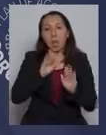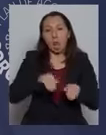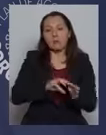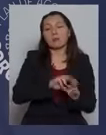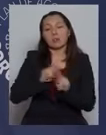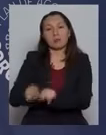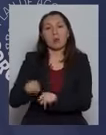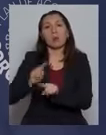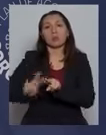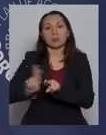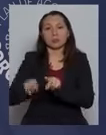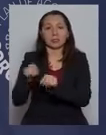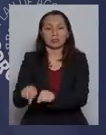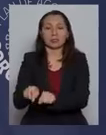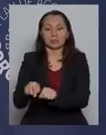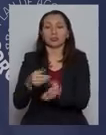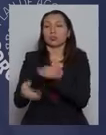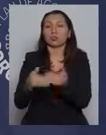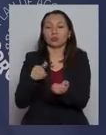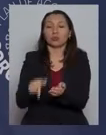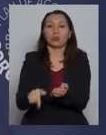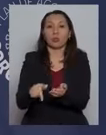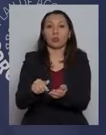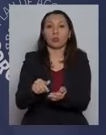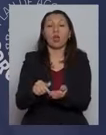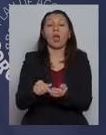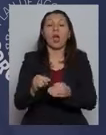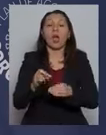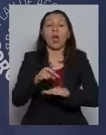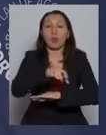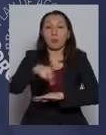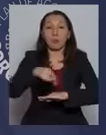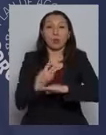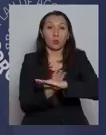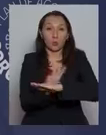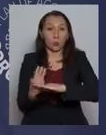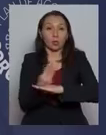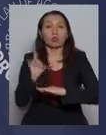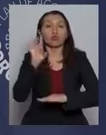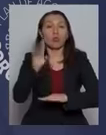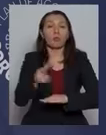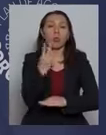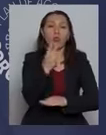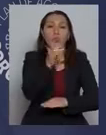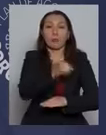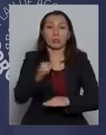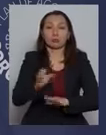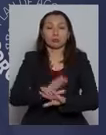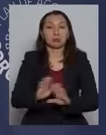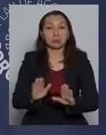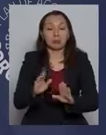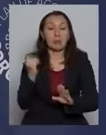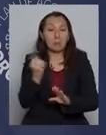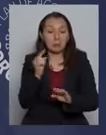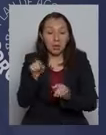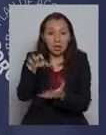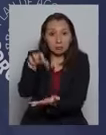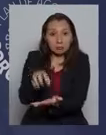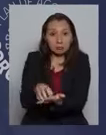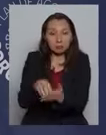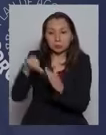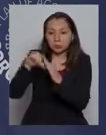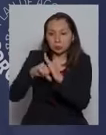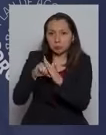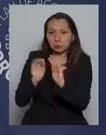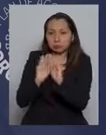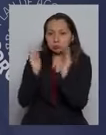se realizó en Puerto Williams, donde teníamos solamente 2 casos, pero la situación particular de